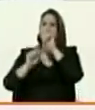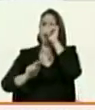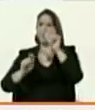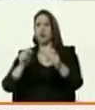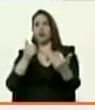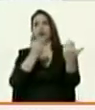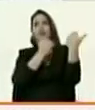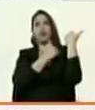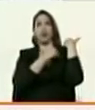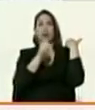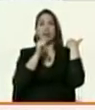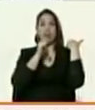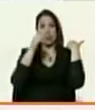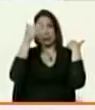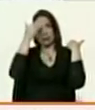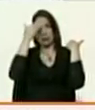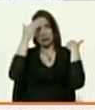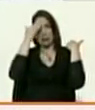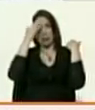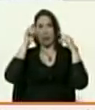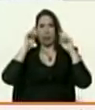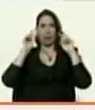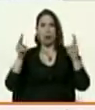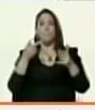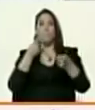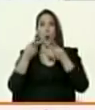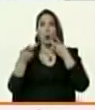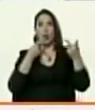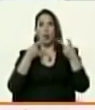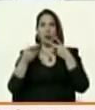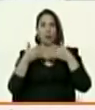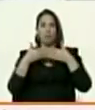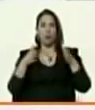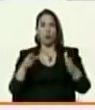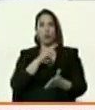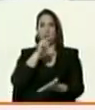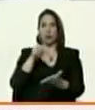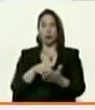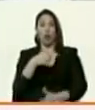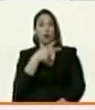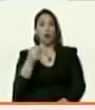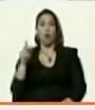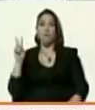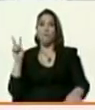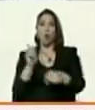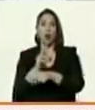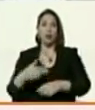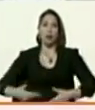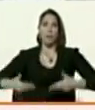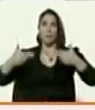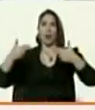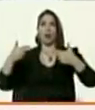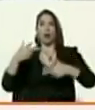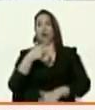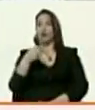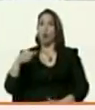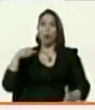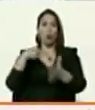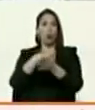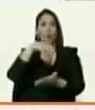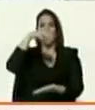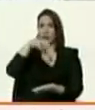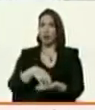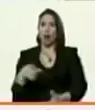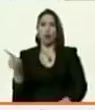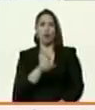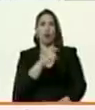quien domine la escena política y pública nacional, y no la violencia armada, y no el golpe de Estado, y no